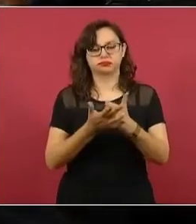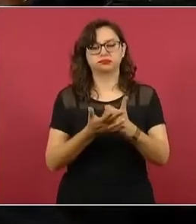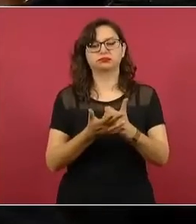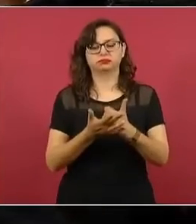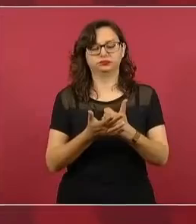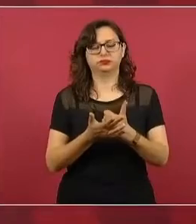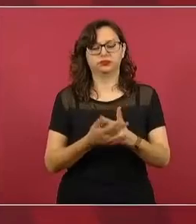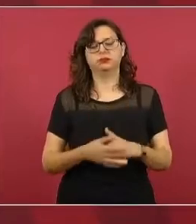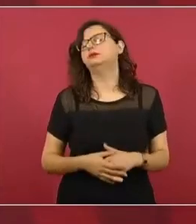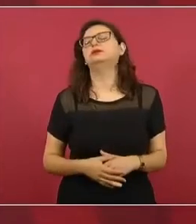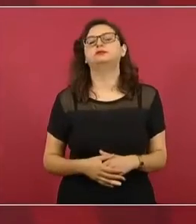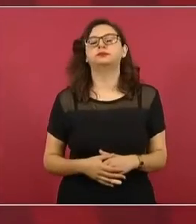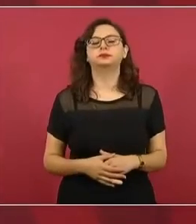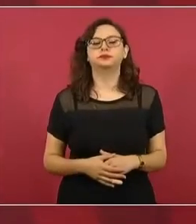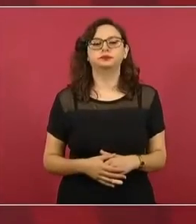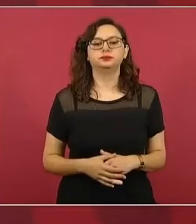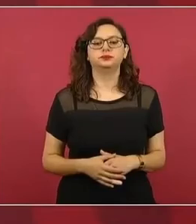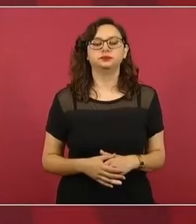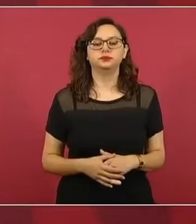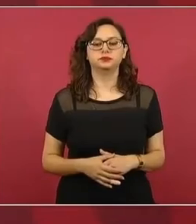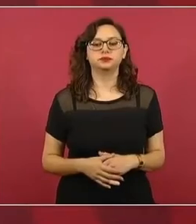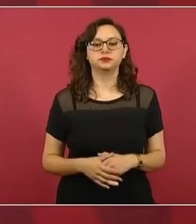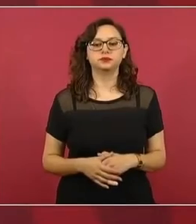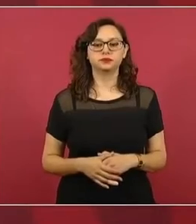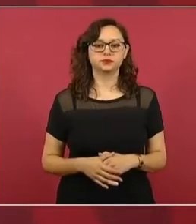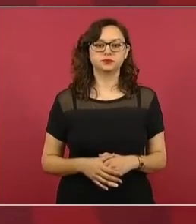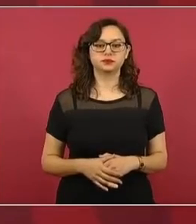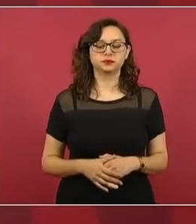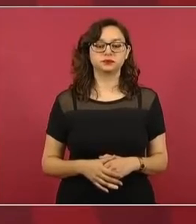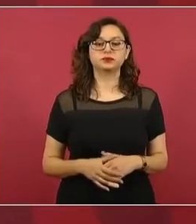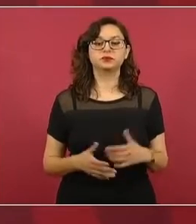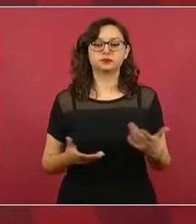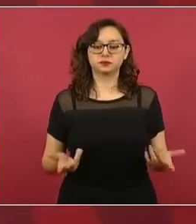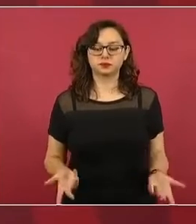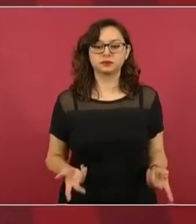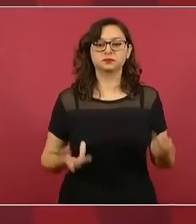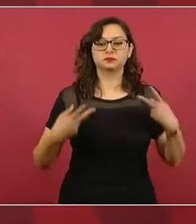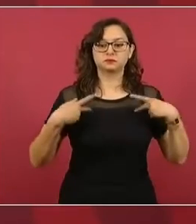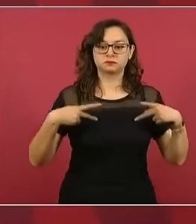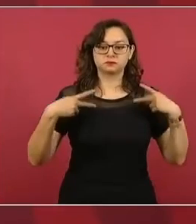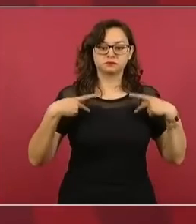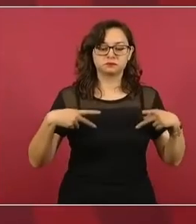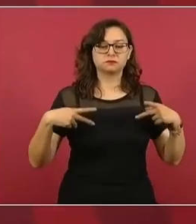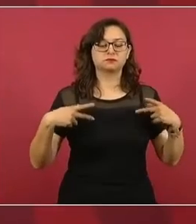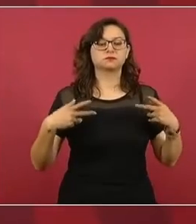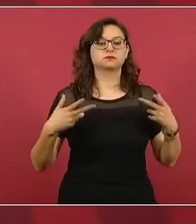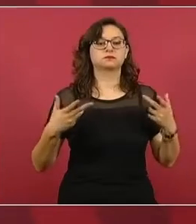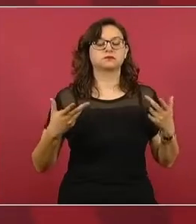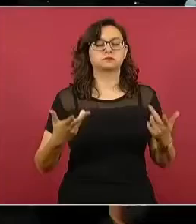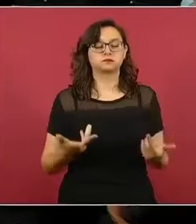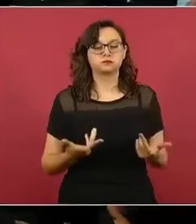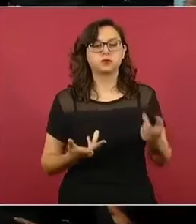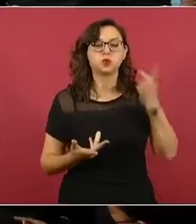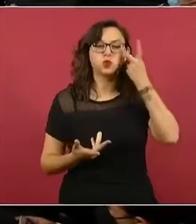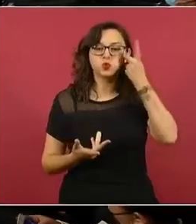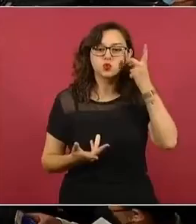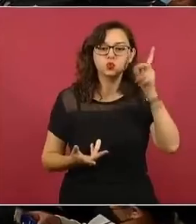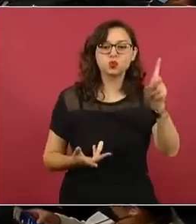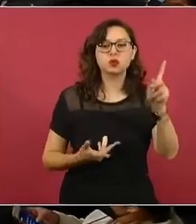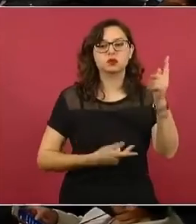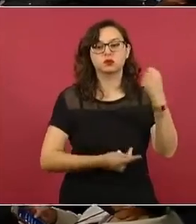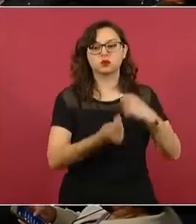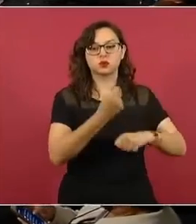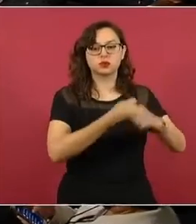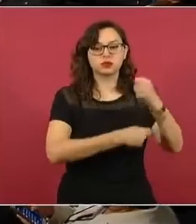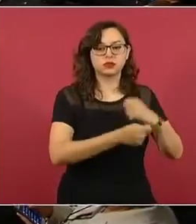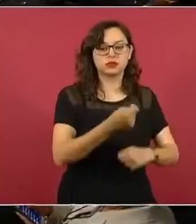Los que distribuyen, también los que producen, hasta los